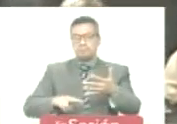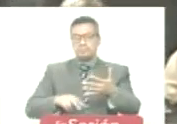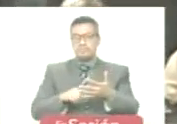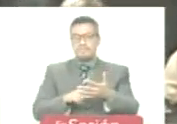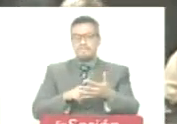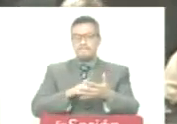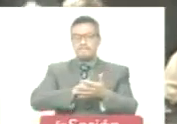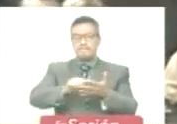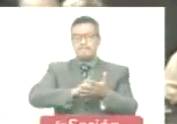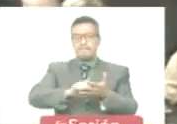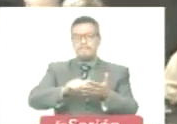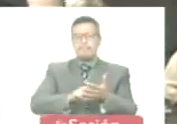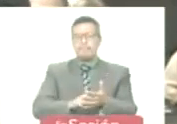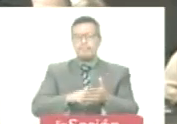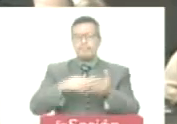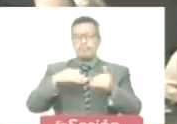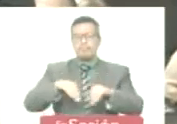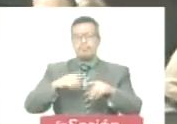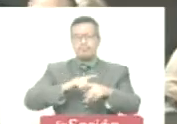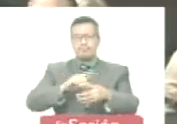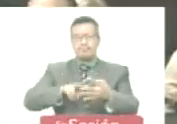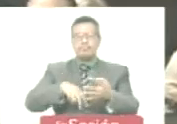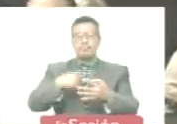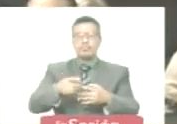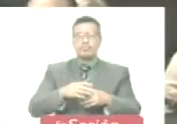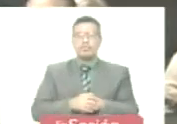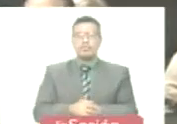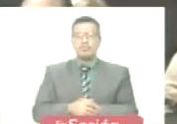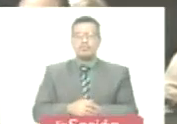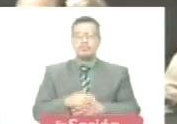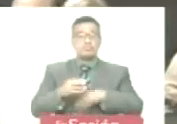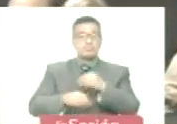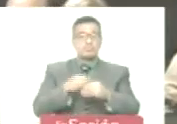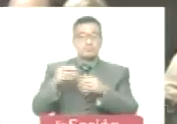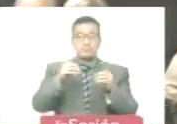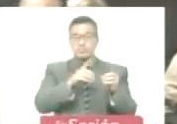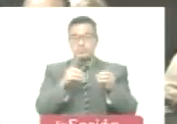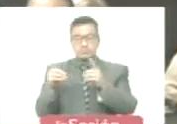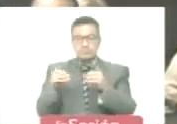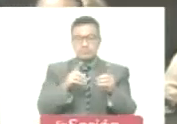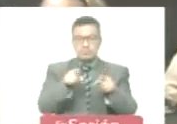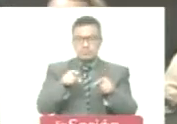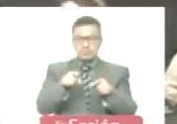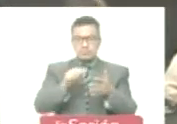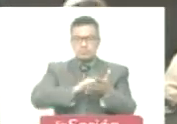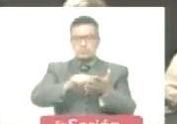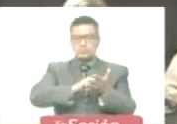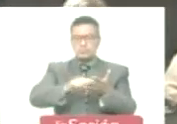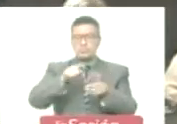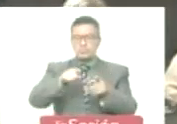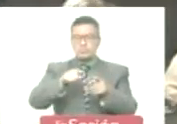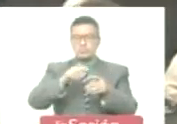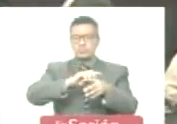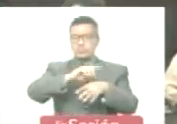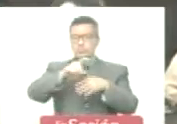al articulado de la manera siguiente. Y se discutirá el articulado en